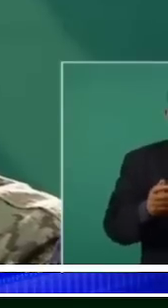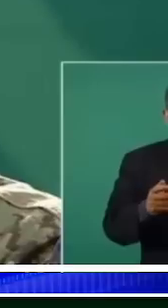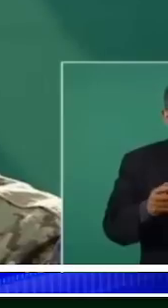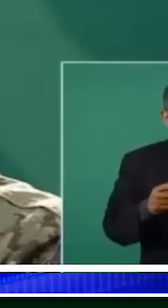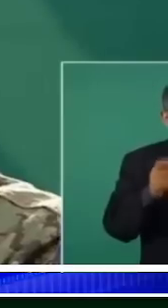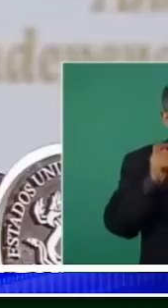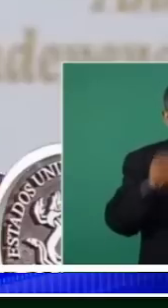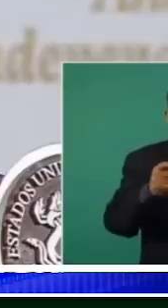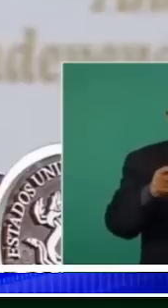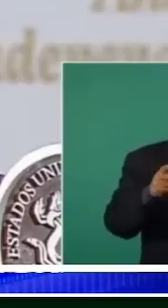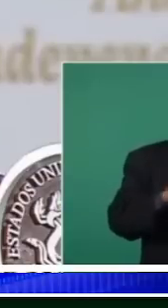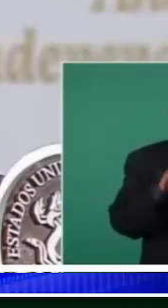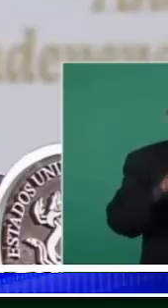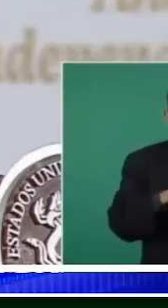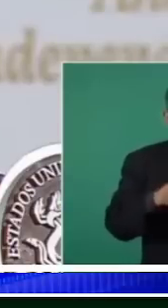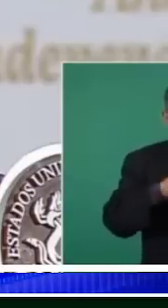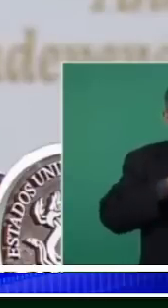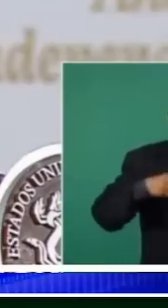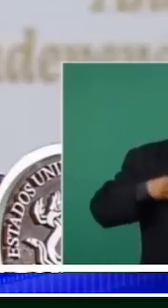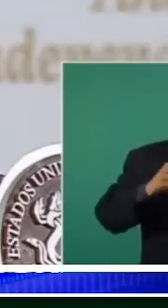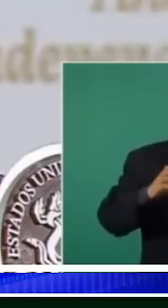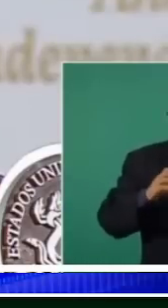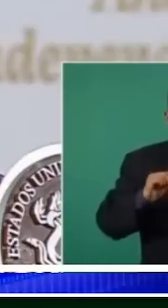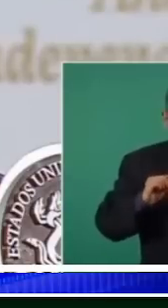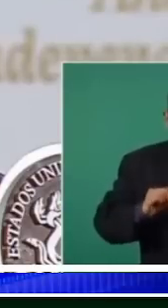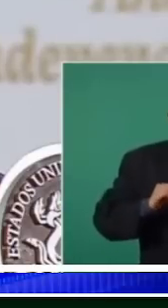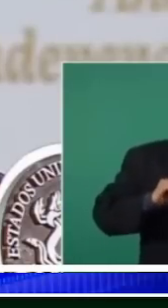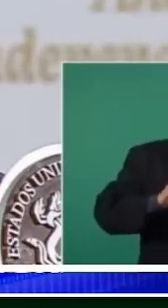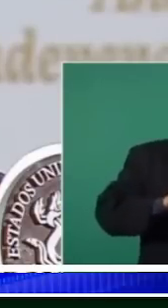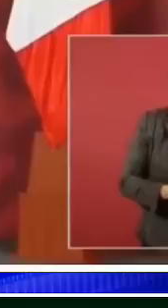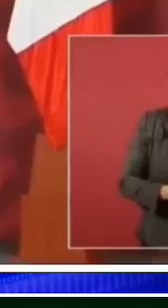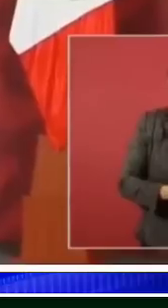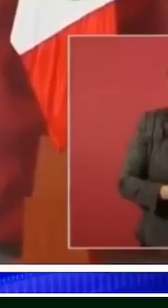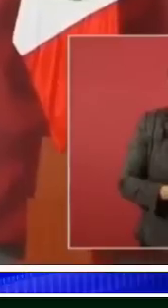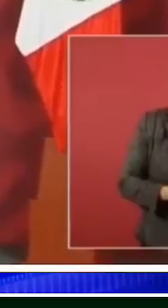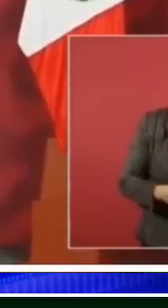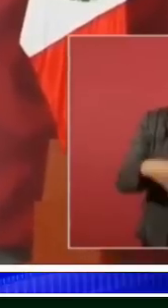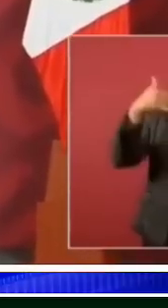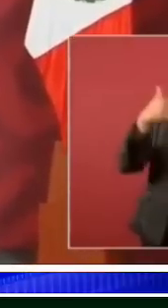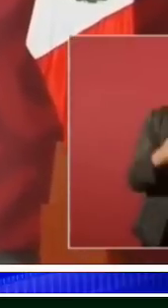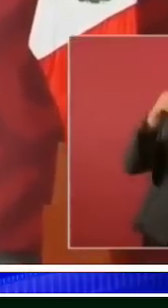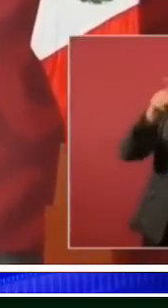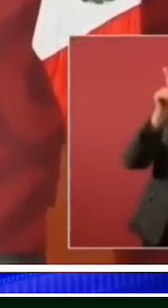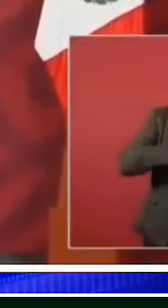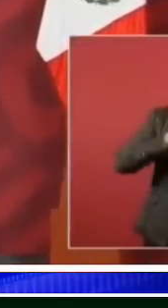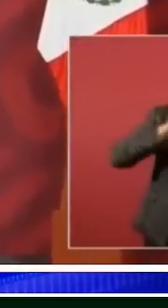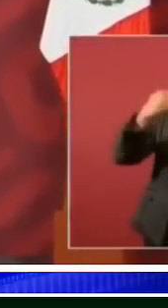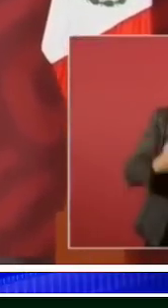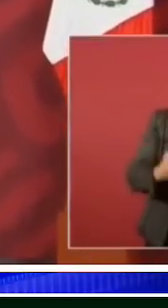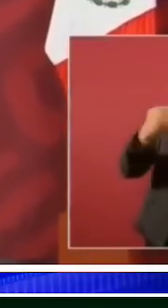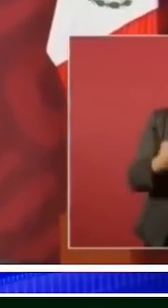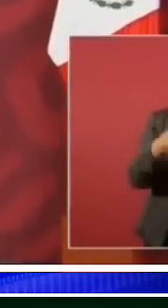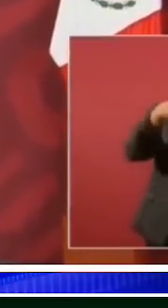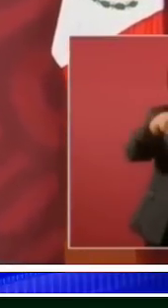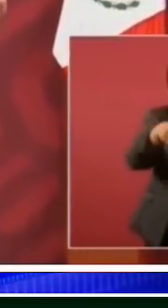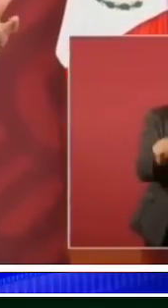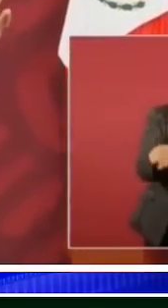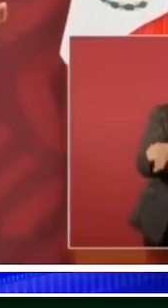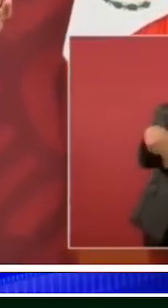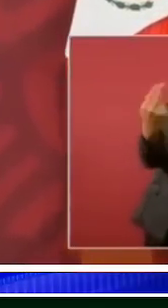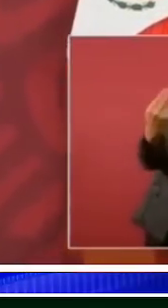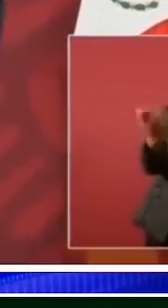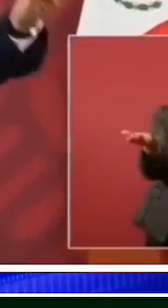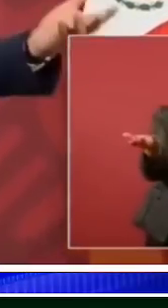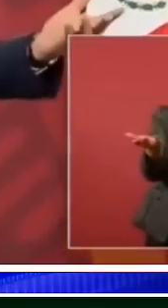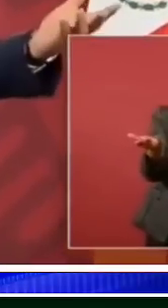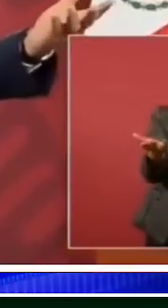se dio este enfrentamiento luego tiran la lona al cielo para tratar de pues dañar a esta aeronave que es